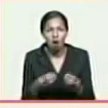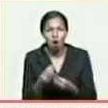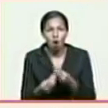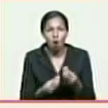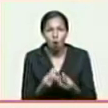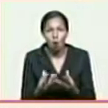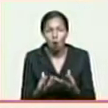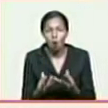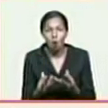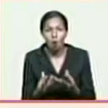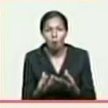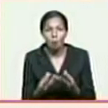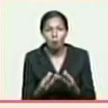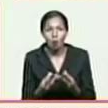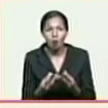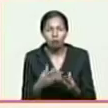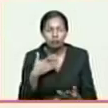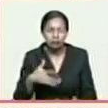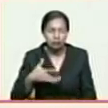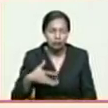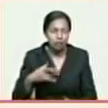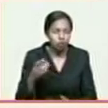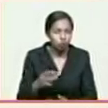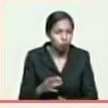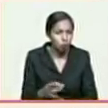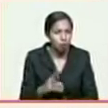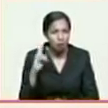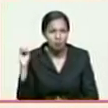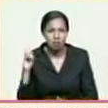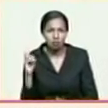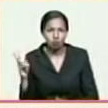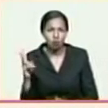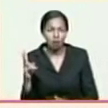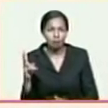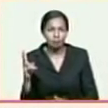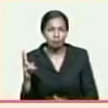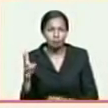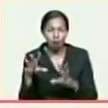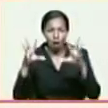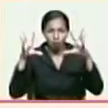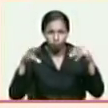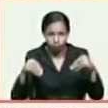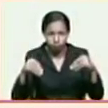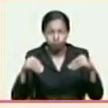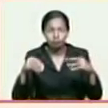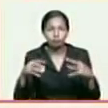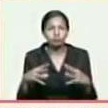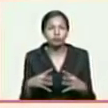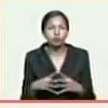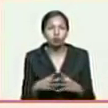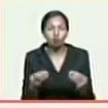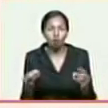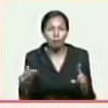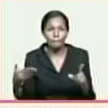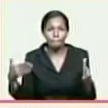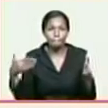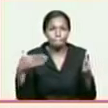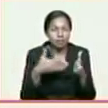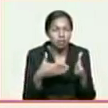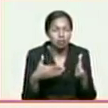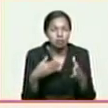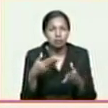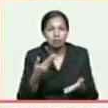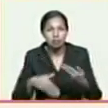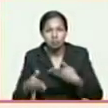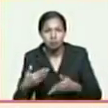procurarle un máximo dolor al pueblo de Venezuela por la vía de la suspensión, de la interrupción del